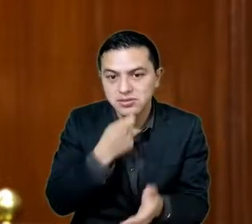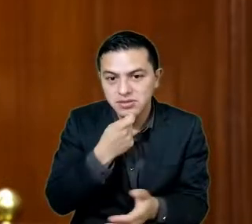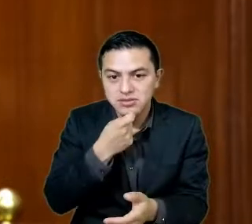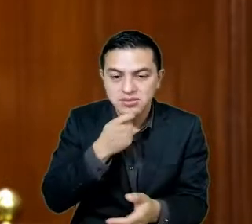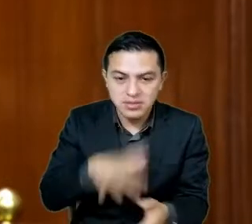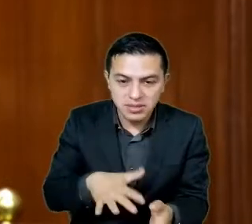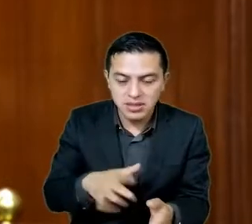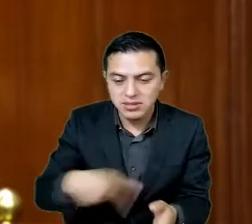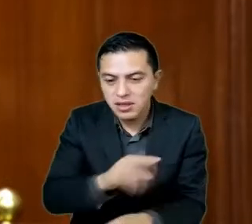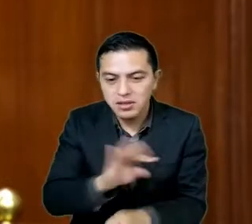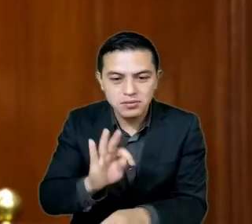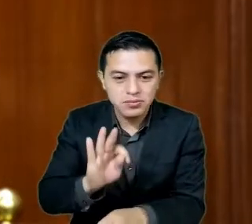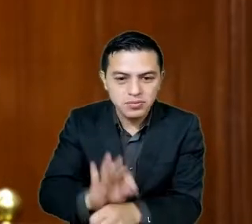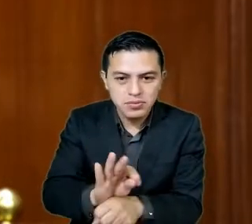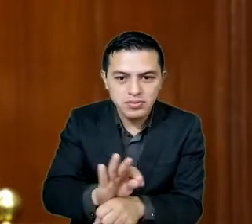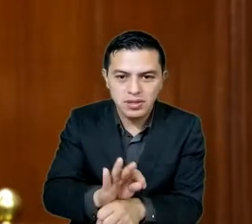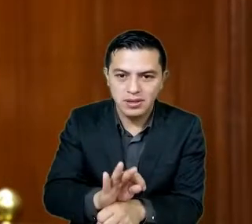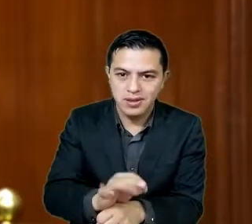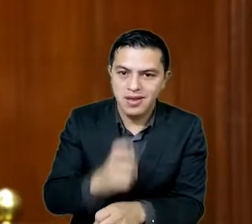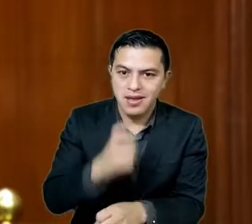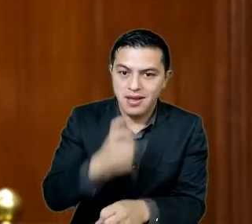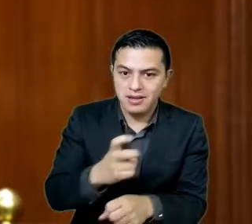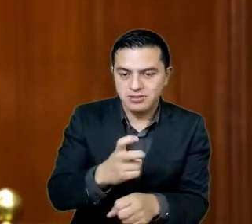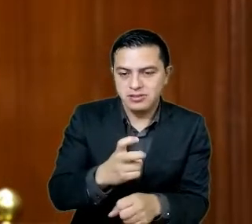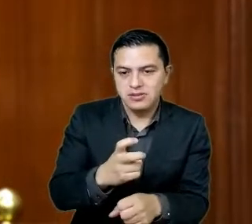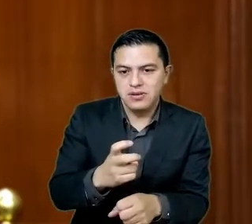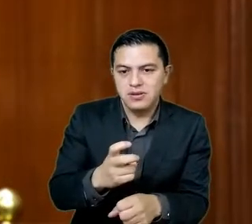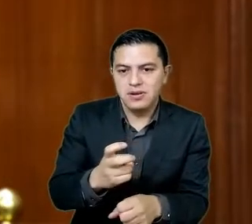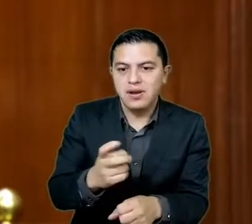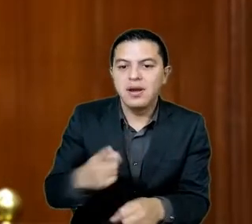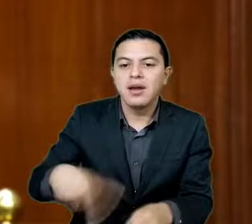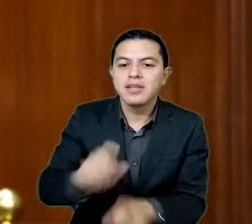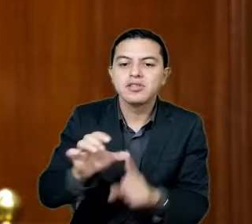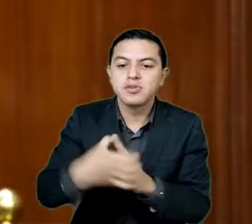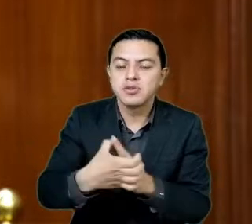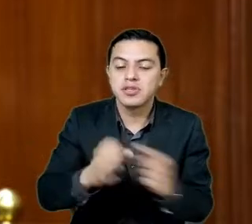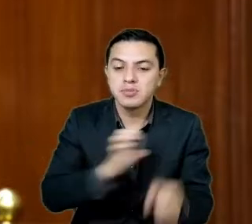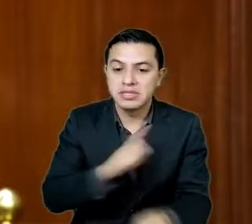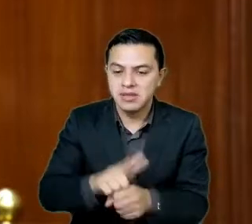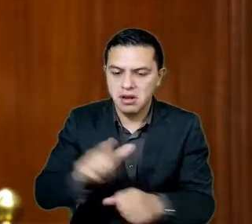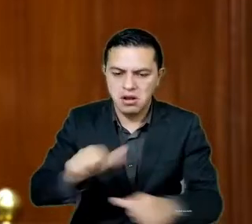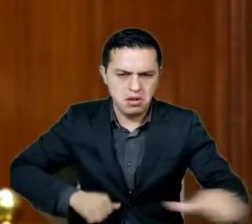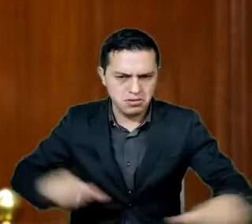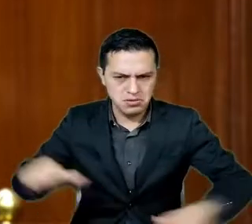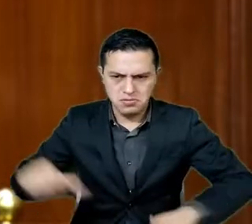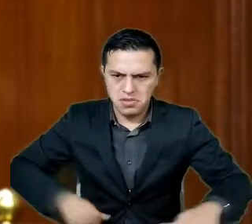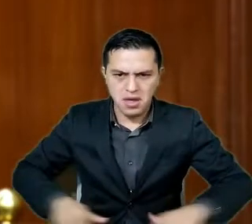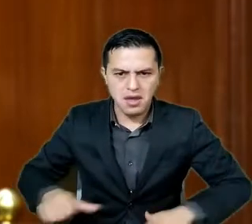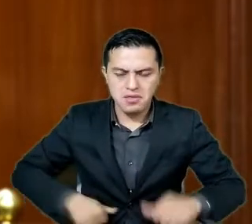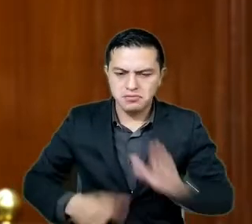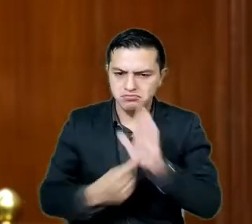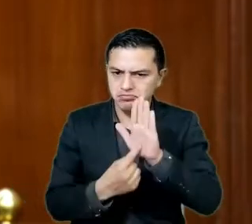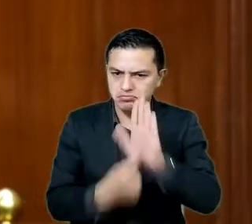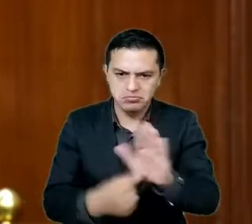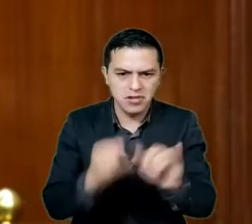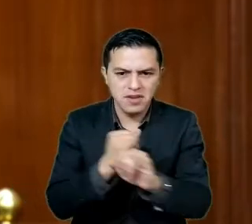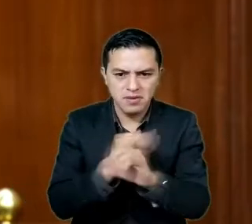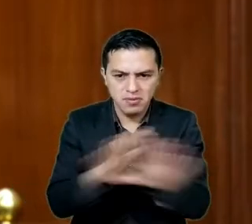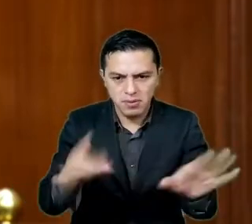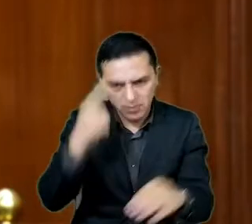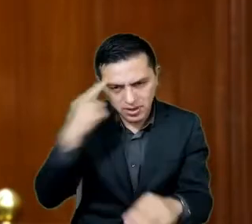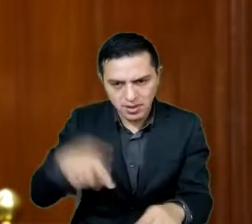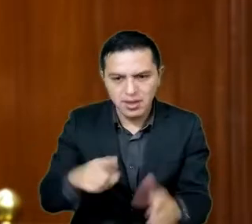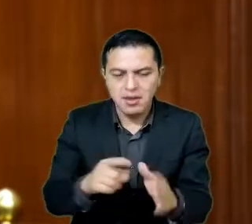Especial ha informado oportunamente sus actividades especiales y especializadas para la defensa y protección de los derechos de las